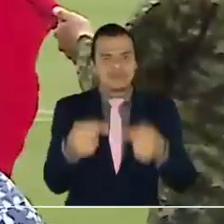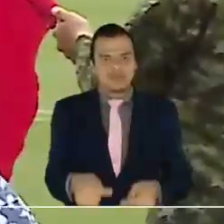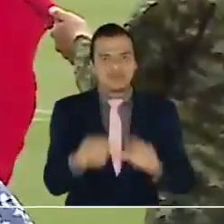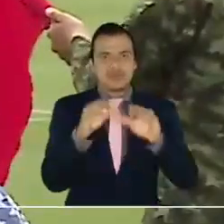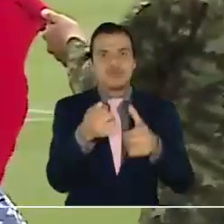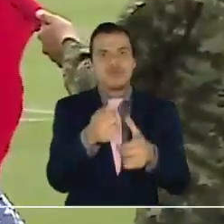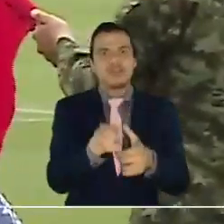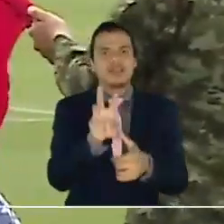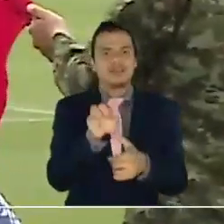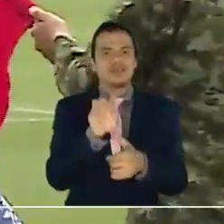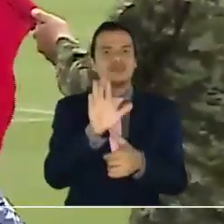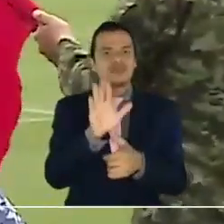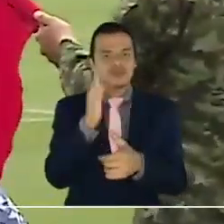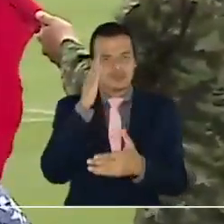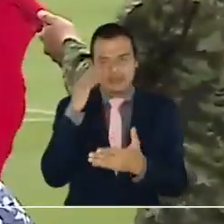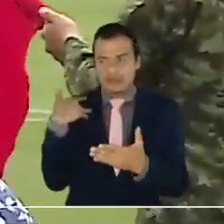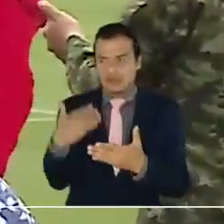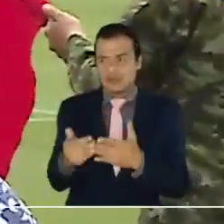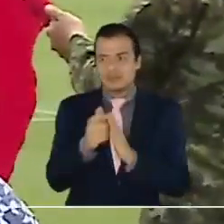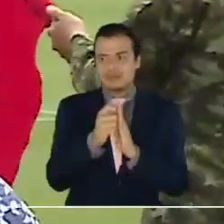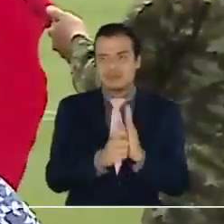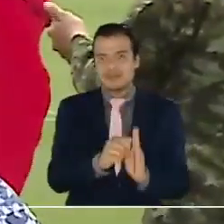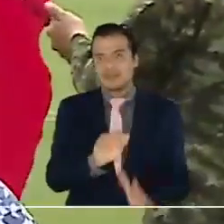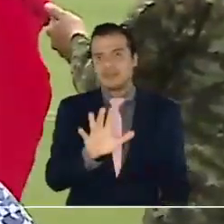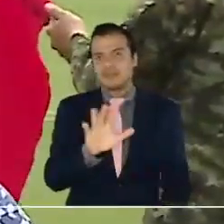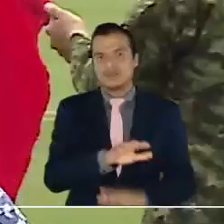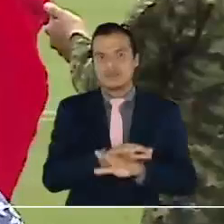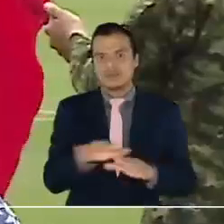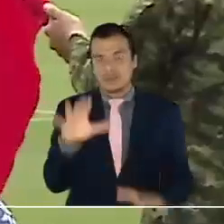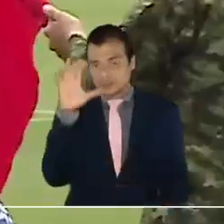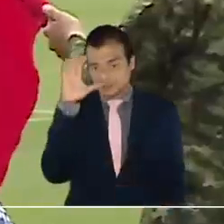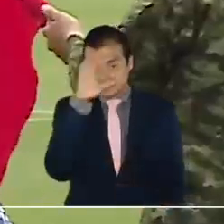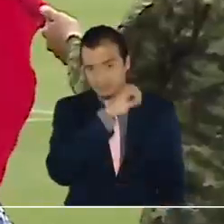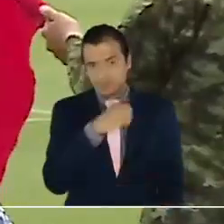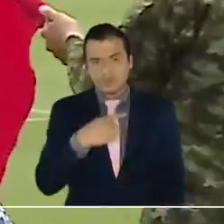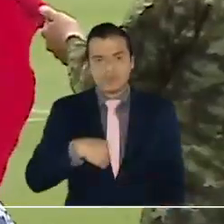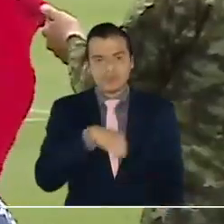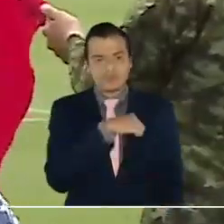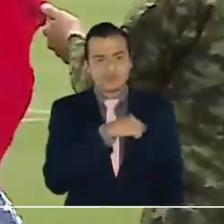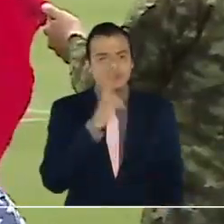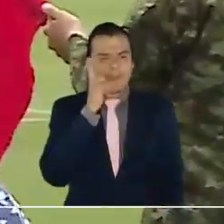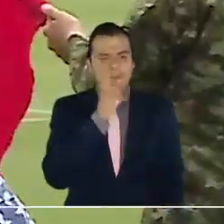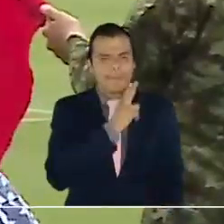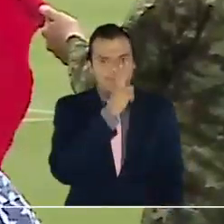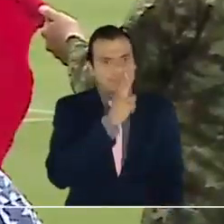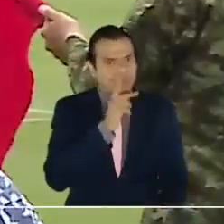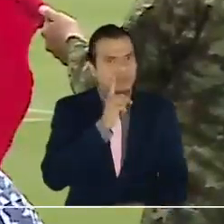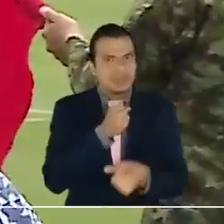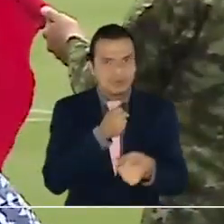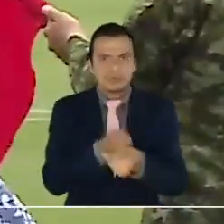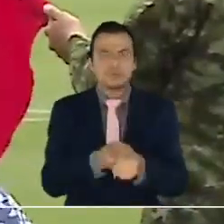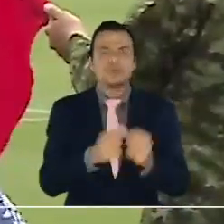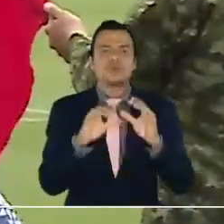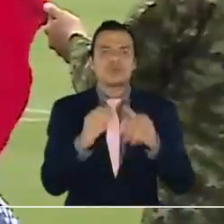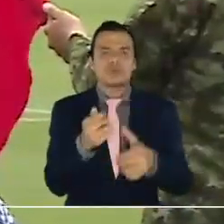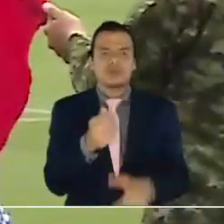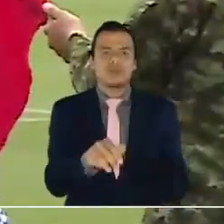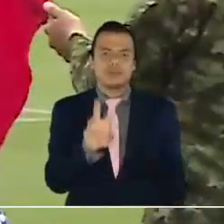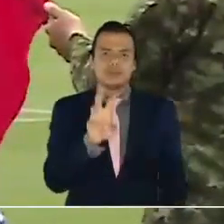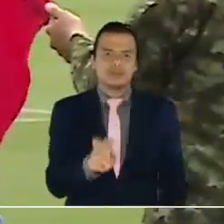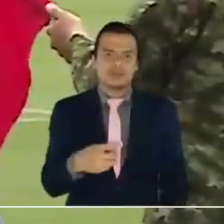muestra del compromiso que tiene la Fundación con nuestros vecinos de la Comuna 18. Estamos cambiando